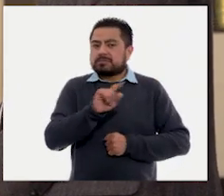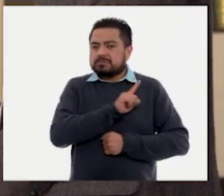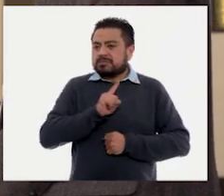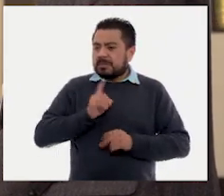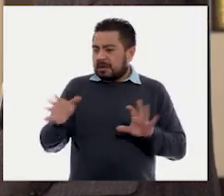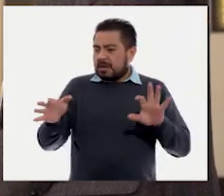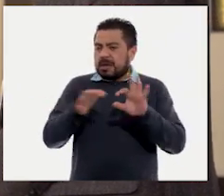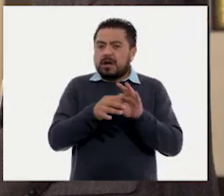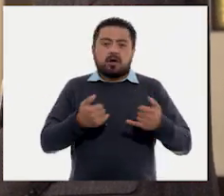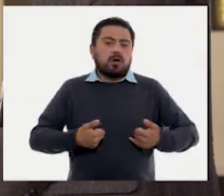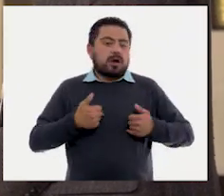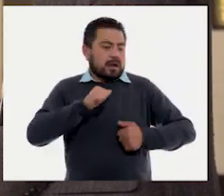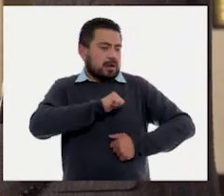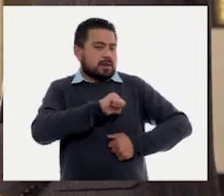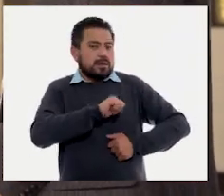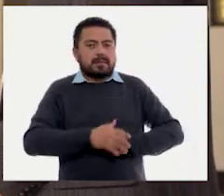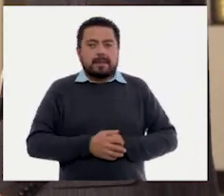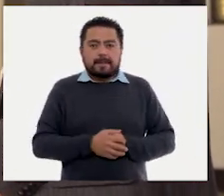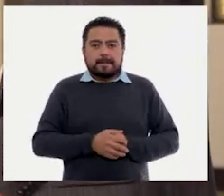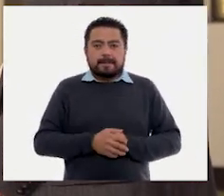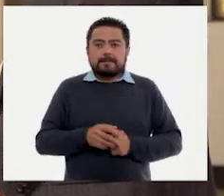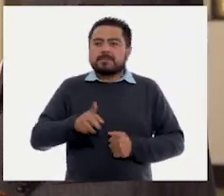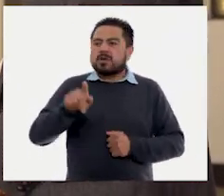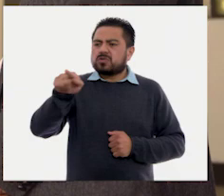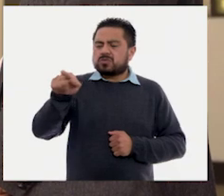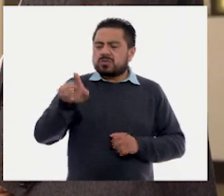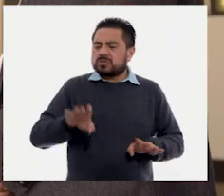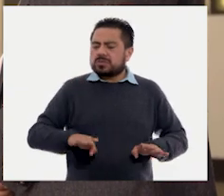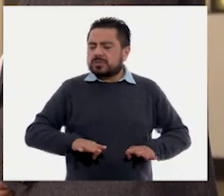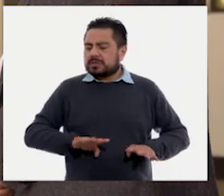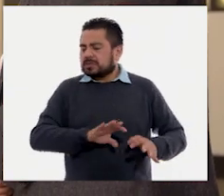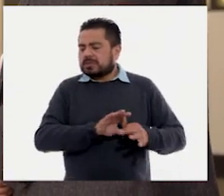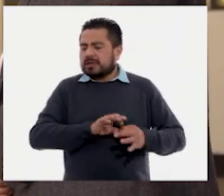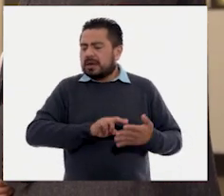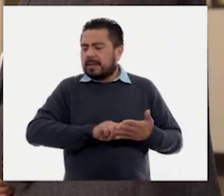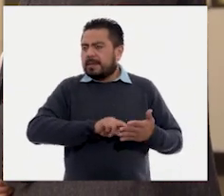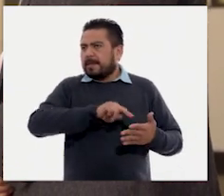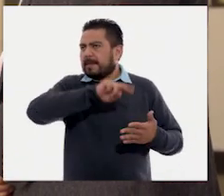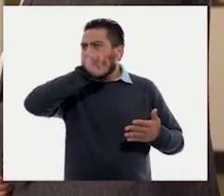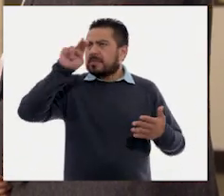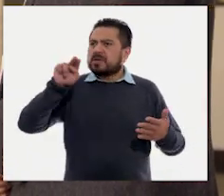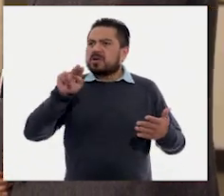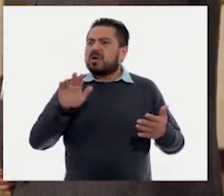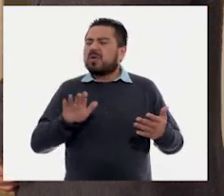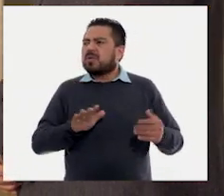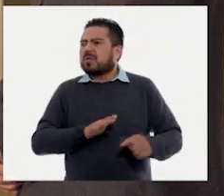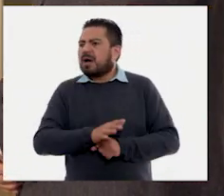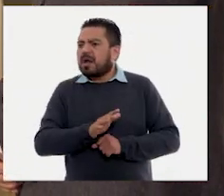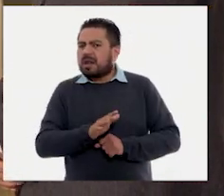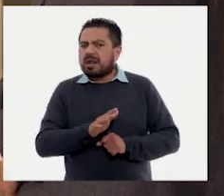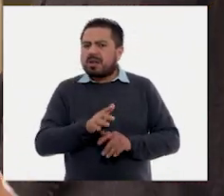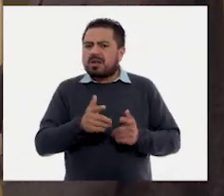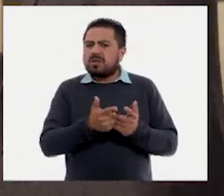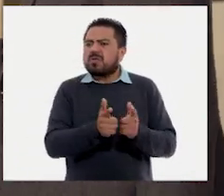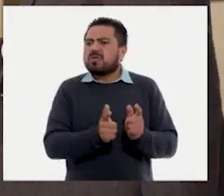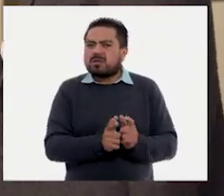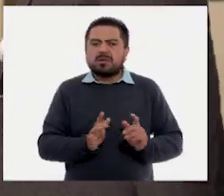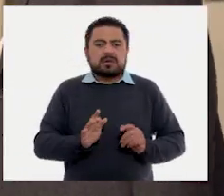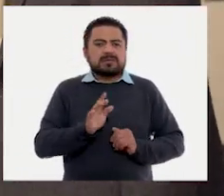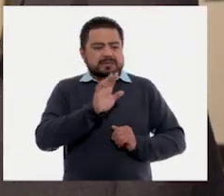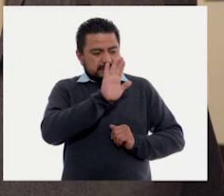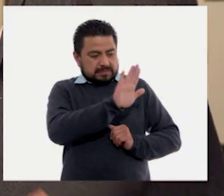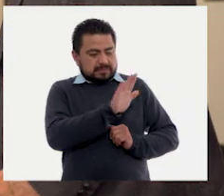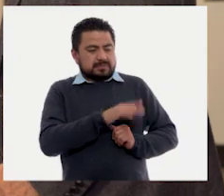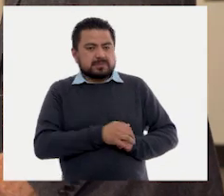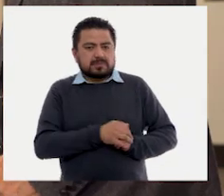Serías de los jóvenes, digamos, pero tú te ubicarías, digamos, pictóricamente en ese movimiento. Lo que pasa es que el